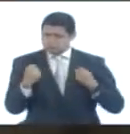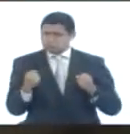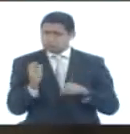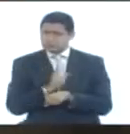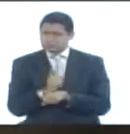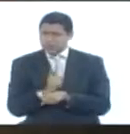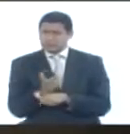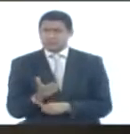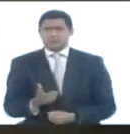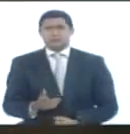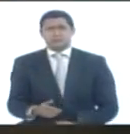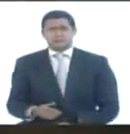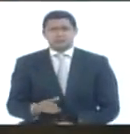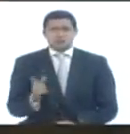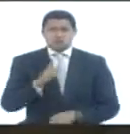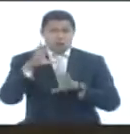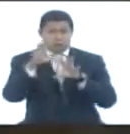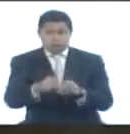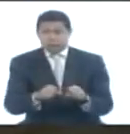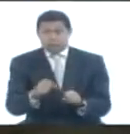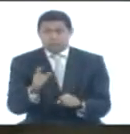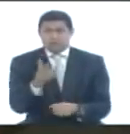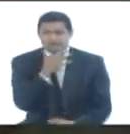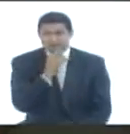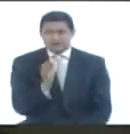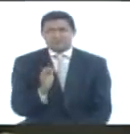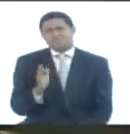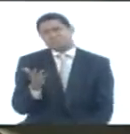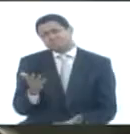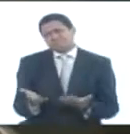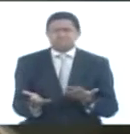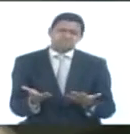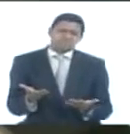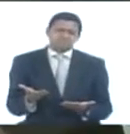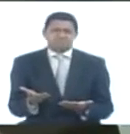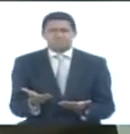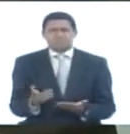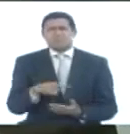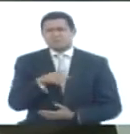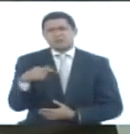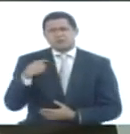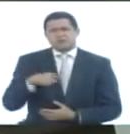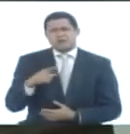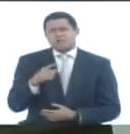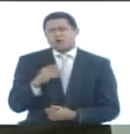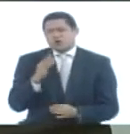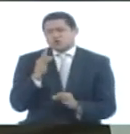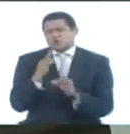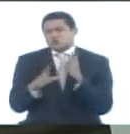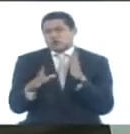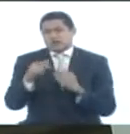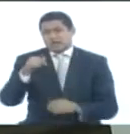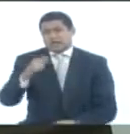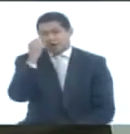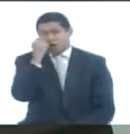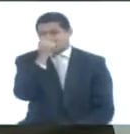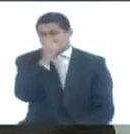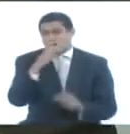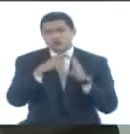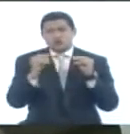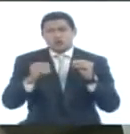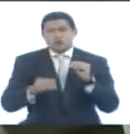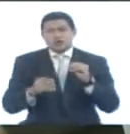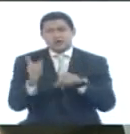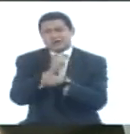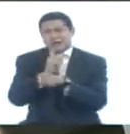rápida, doctor, es menos invasiva, es mucho más sencilla. Bueno, realmente nosotros tenemos la gran ventaja en oftalmología que todos los pacientes